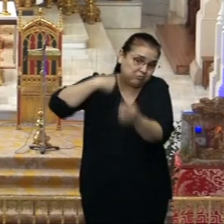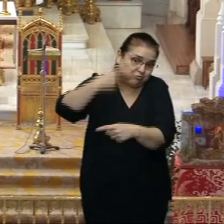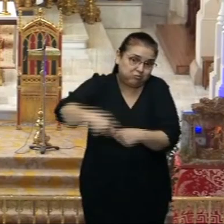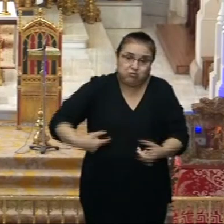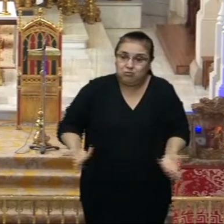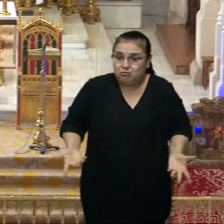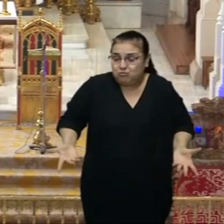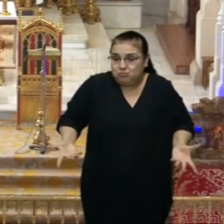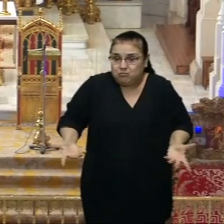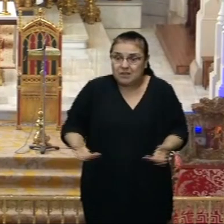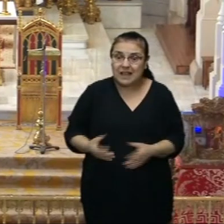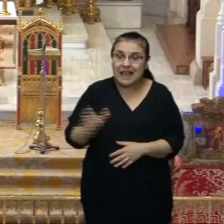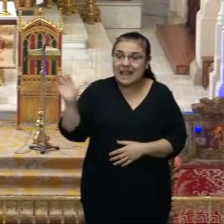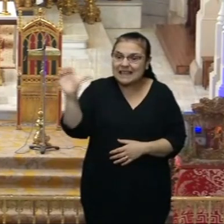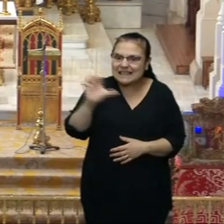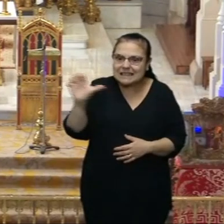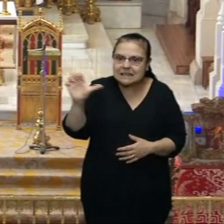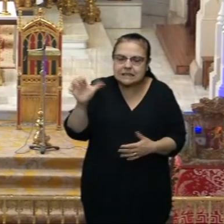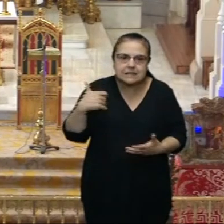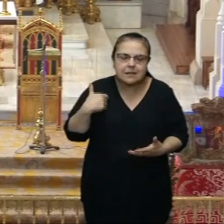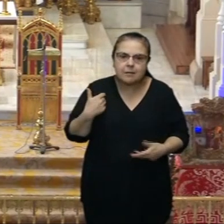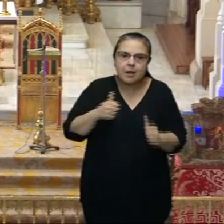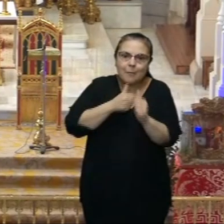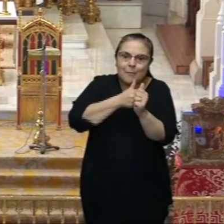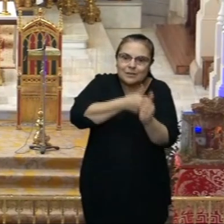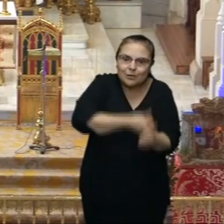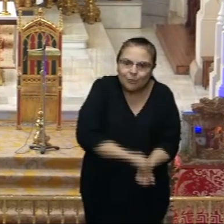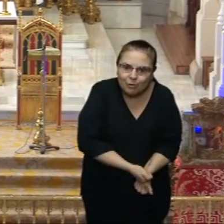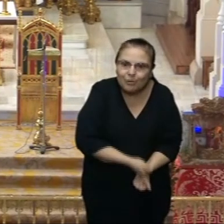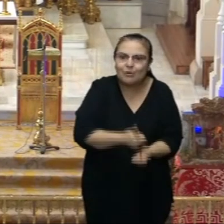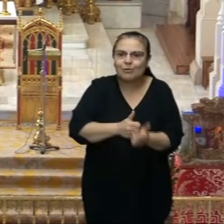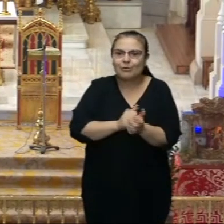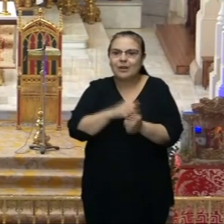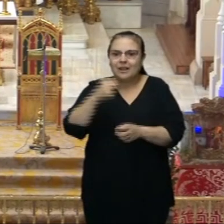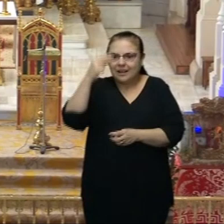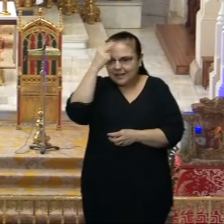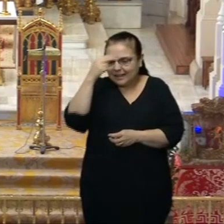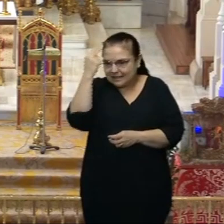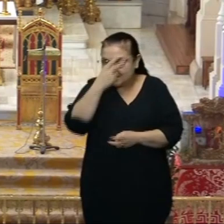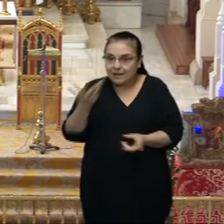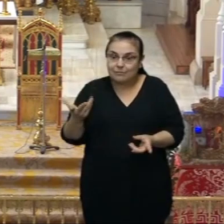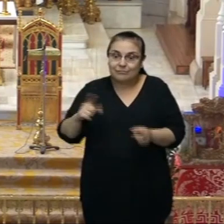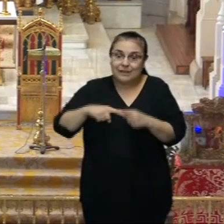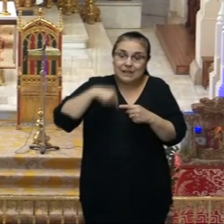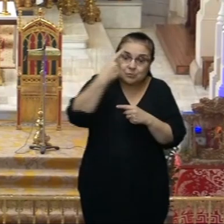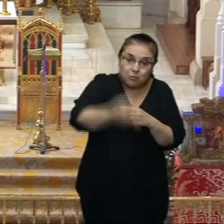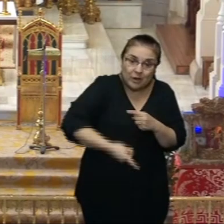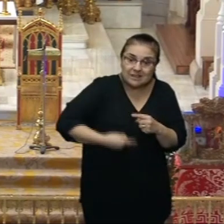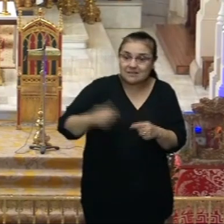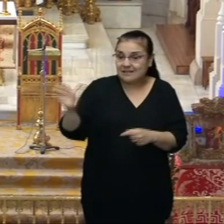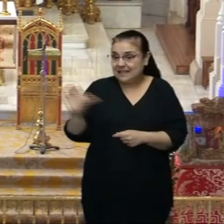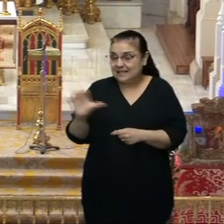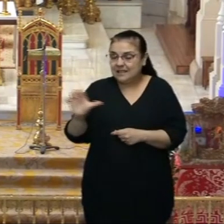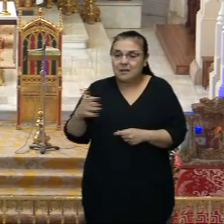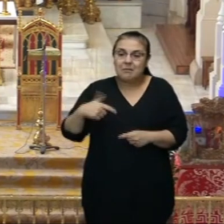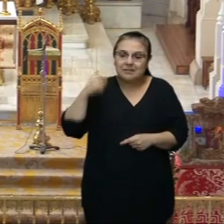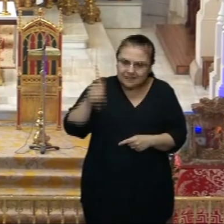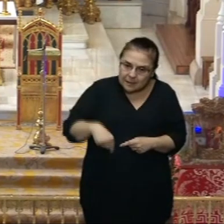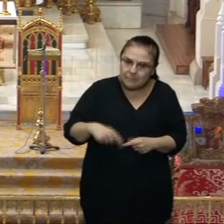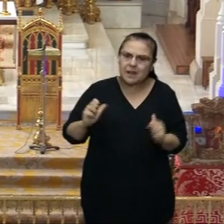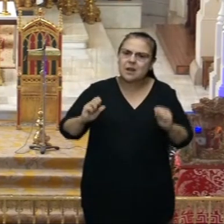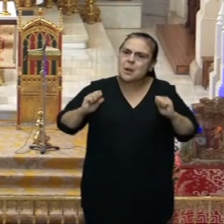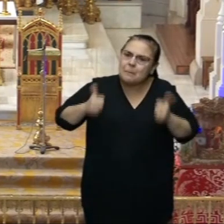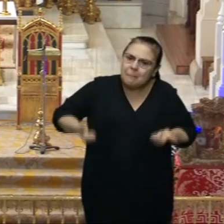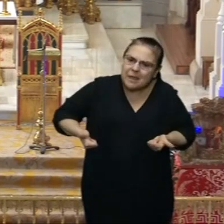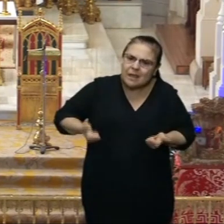Esteban, pues sigue la persecución a los cristianos. Después de Esteban, empiezan también en